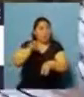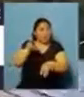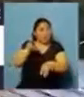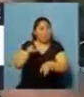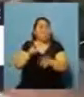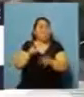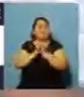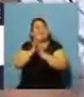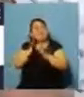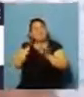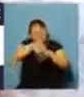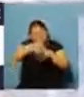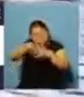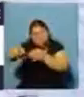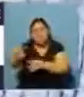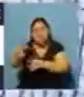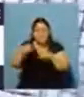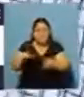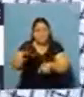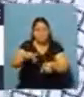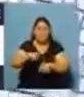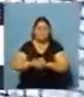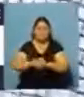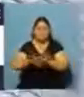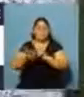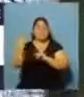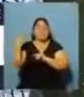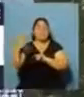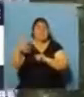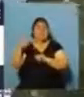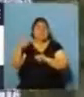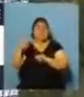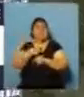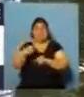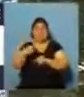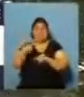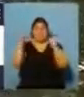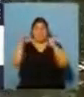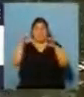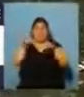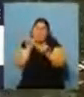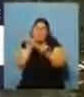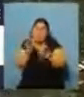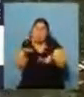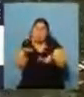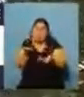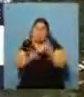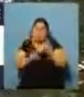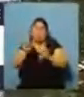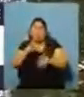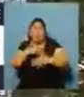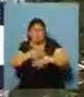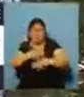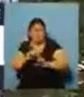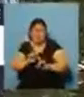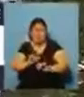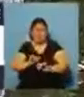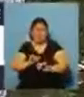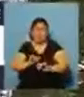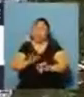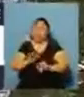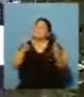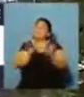jujeñas. Semana anterior acá llovizna, eso un poco trajo tranquilidad, digamos, en algún aspecto, pero eso no